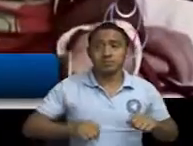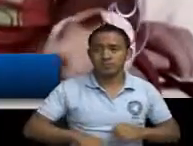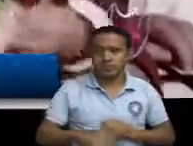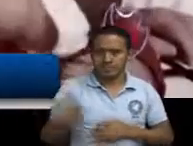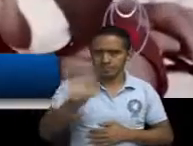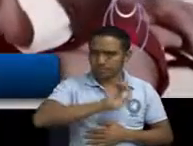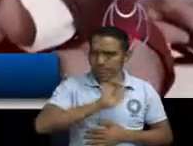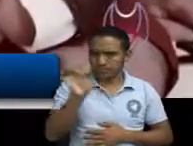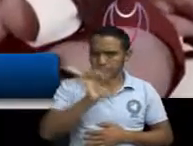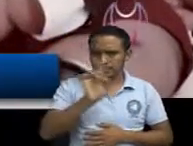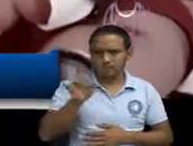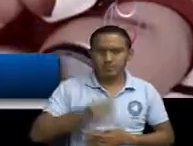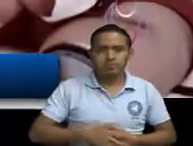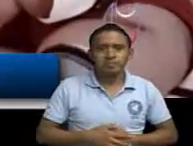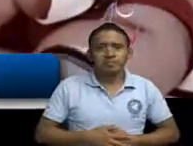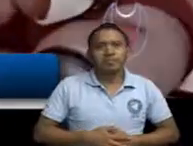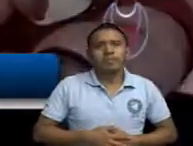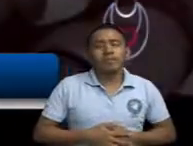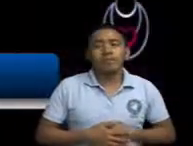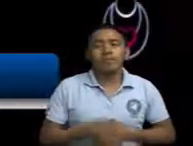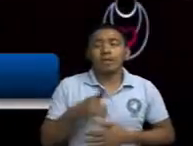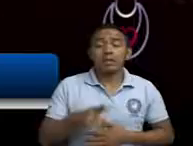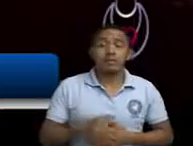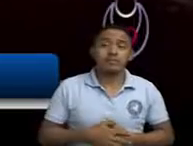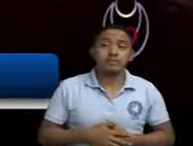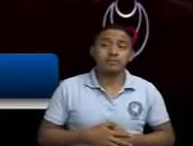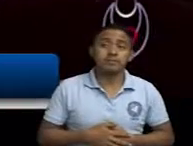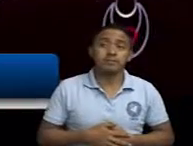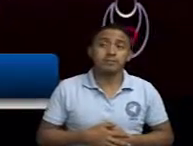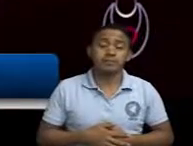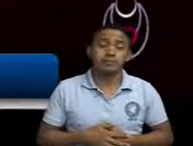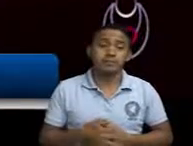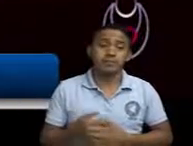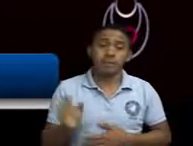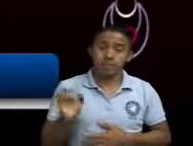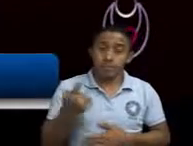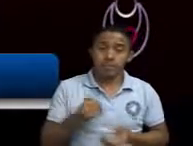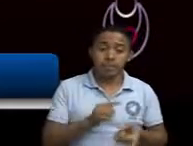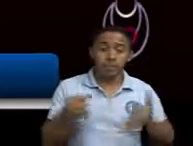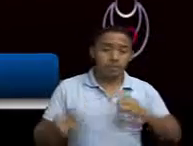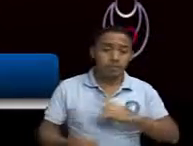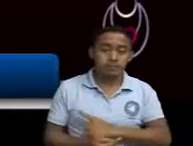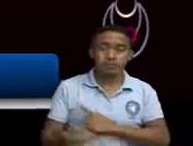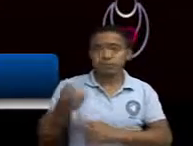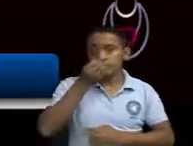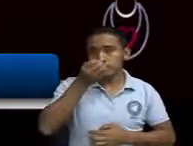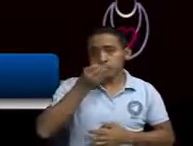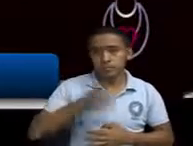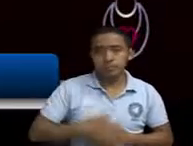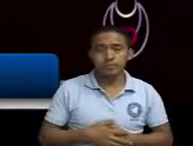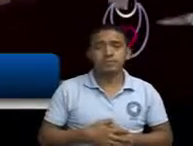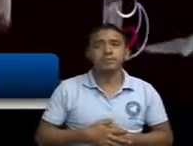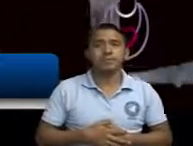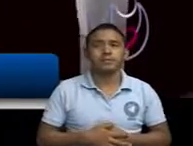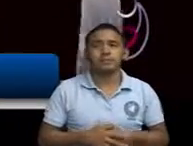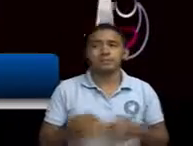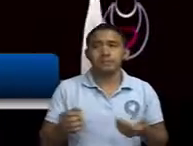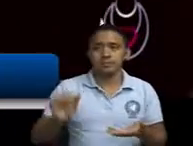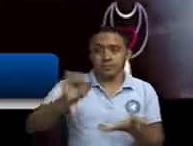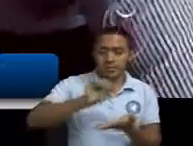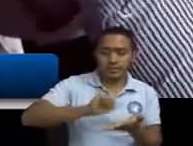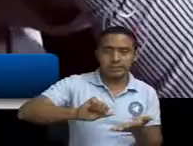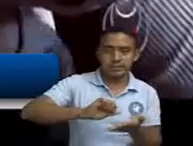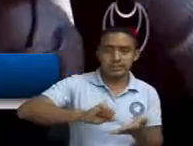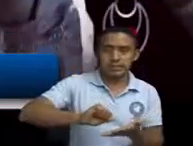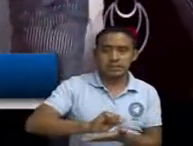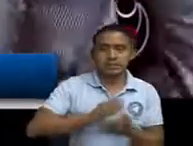no es necesario, ¿verdad? Con solo que nosotros hagamos el cambio en nuestra alimentación, de que ya el aceite lo vas a dejar